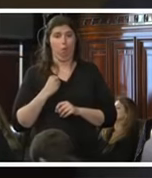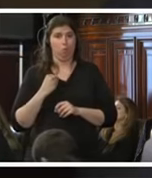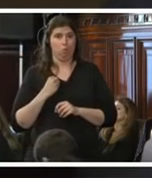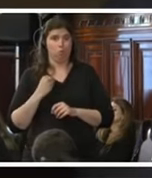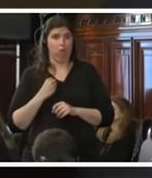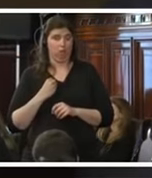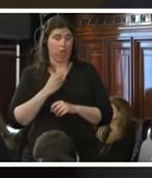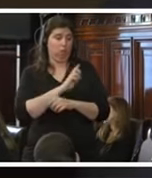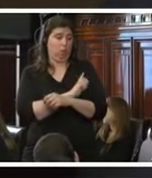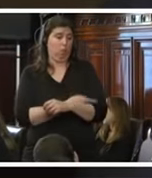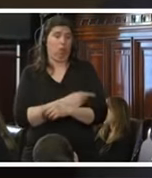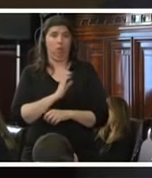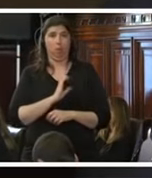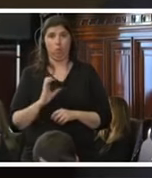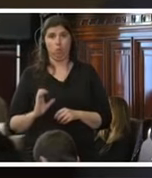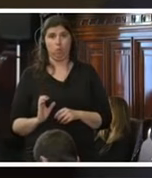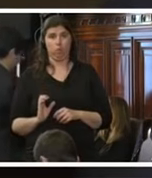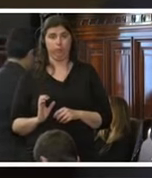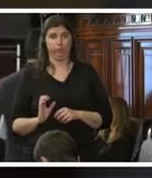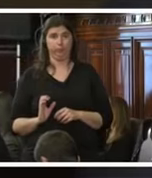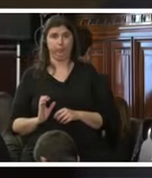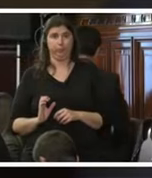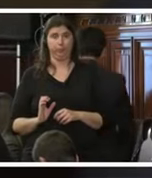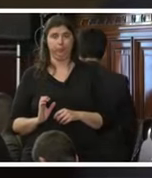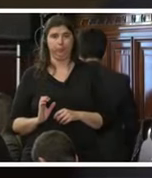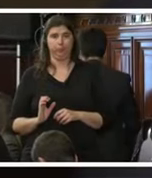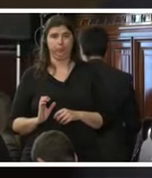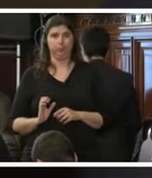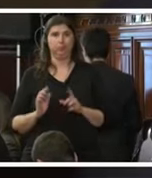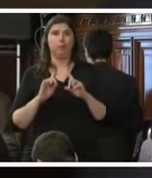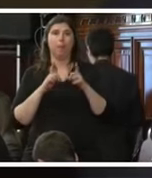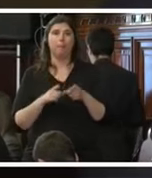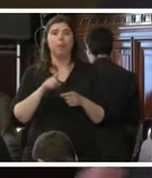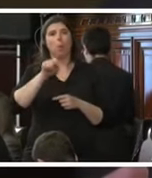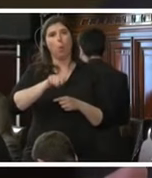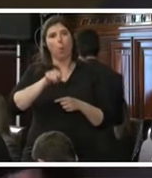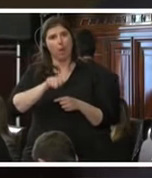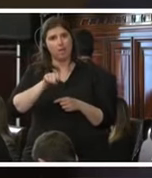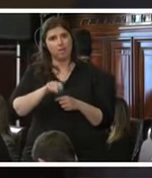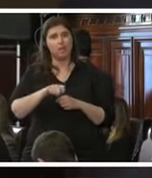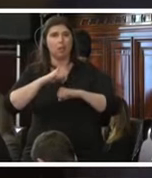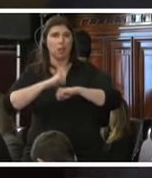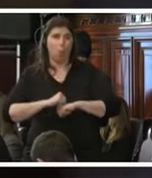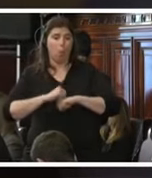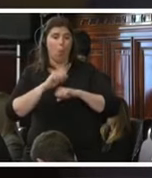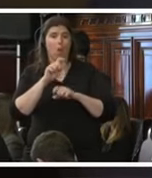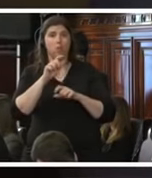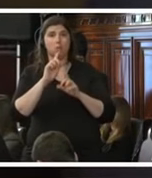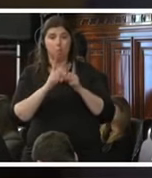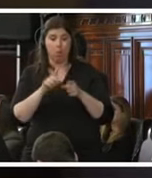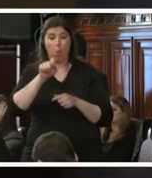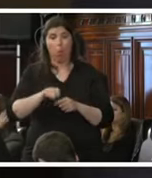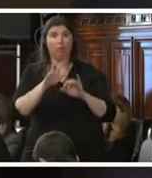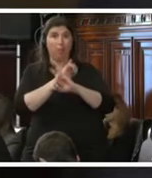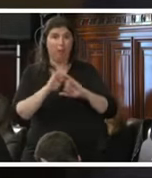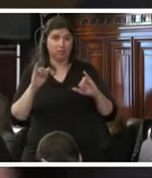del poder ejecutivo. Y así también los jueces y tribunales menores, inclusive el juez de paz,